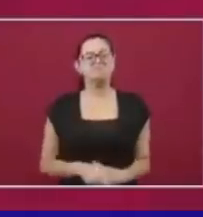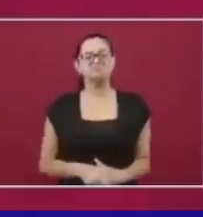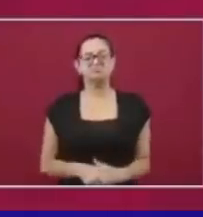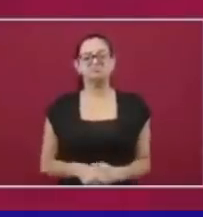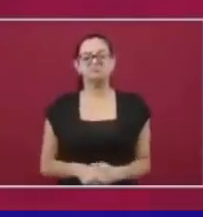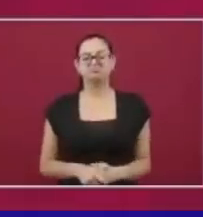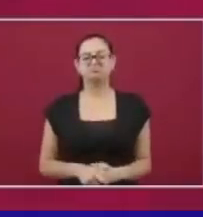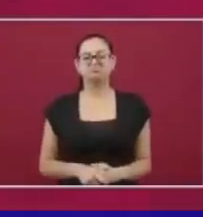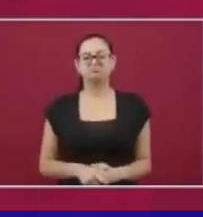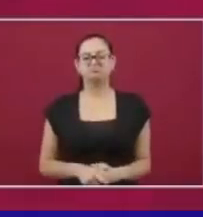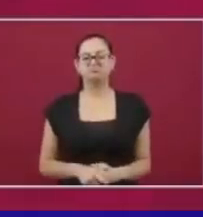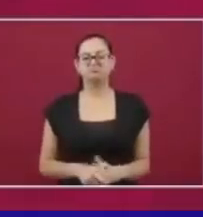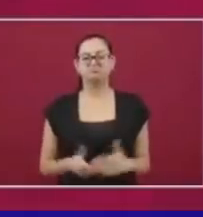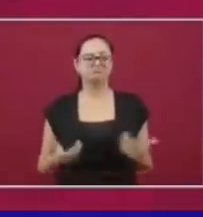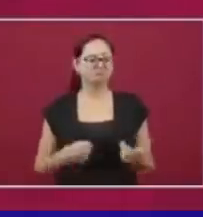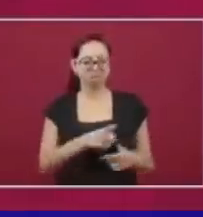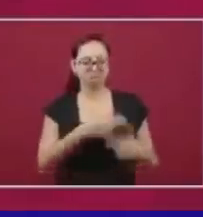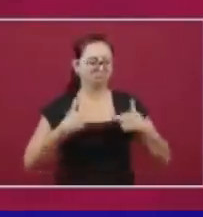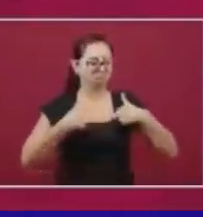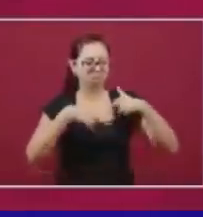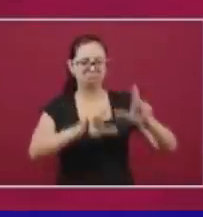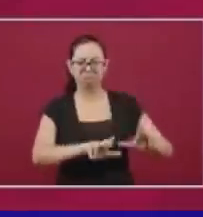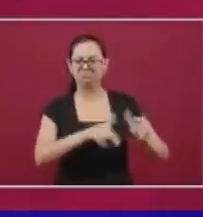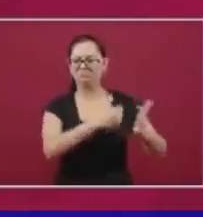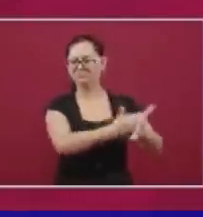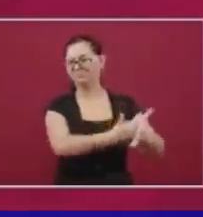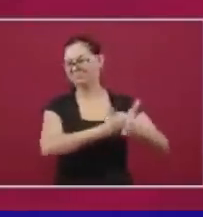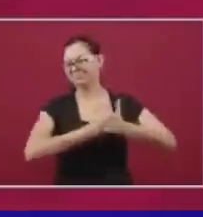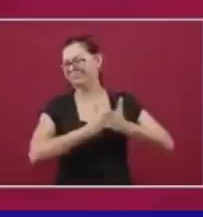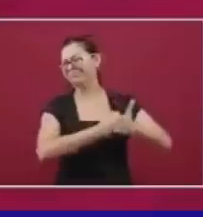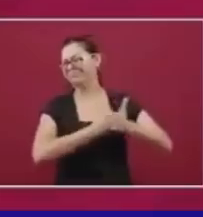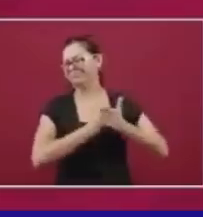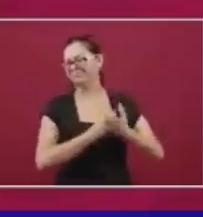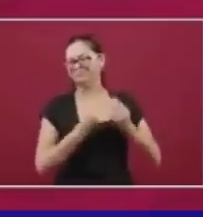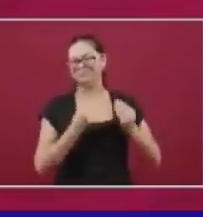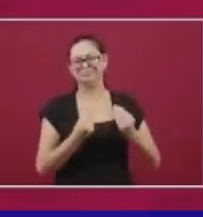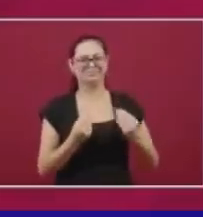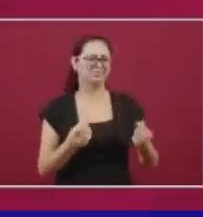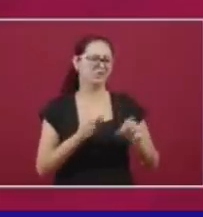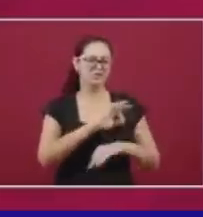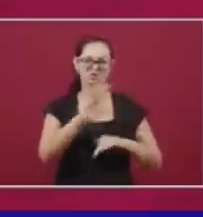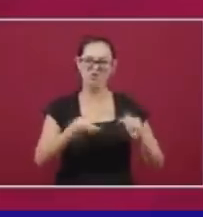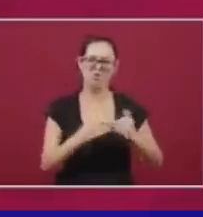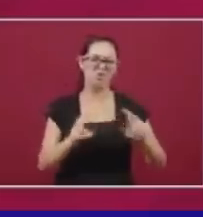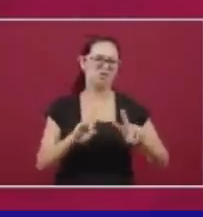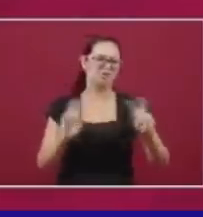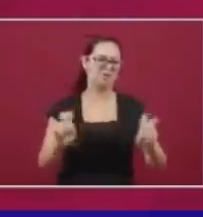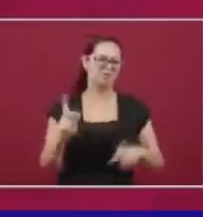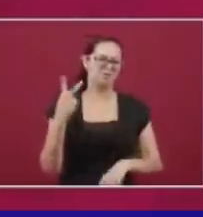y él me está ayudando mucho en todo lo que es política exterior.